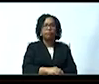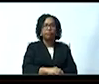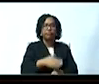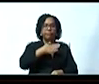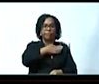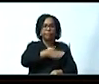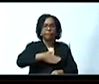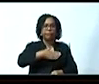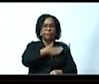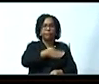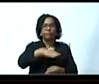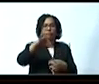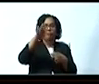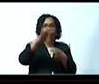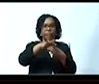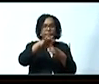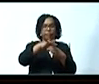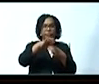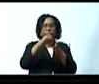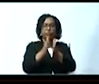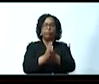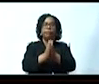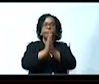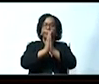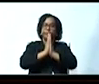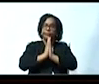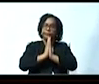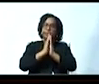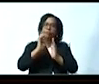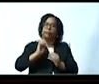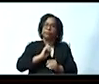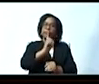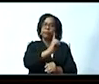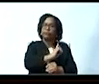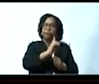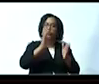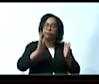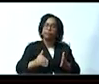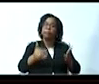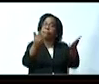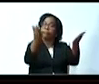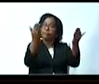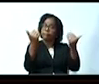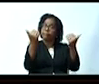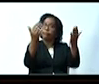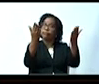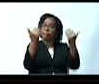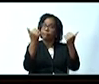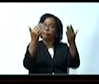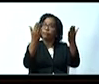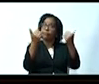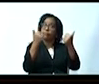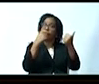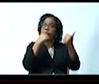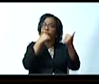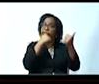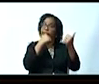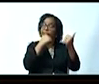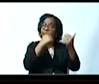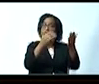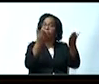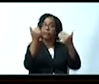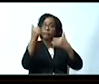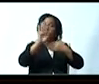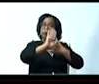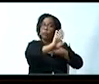Voten, por favor. Solicito a los diputados a sus que estén en sus